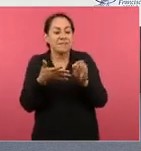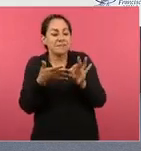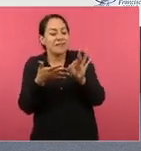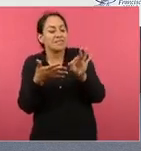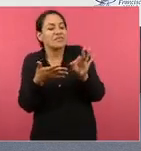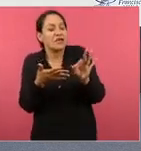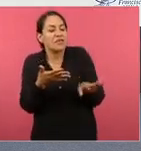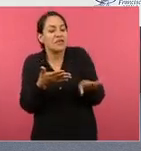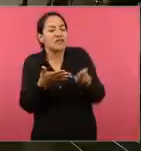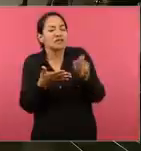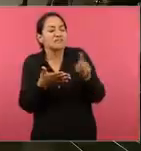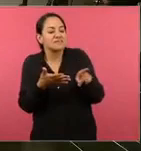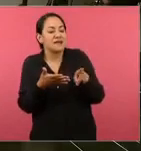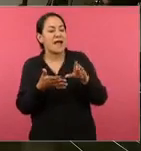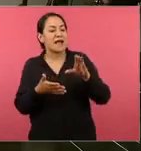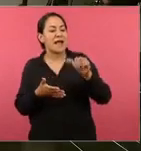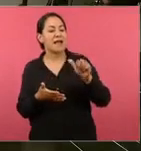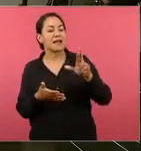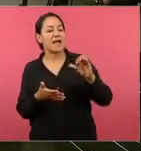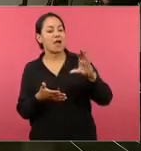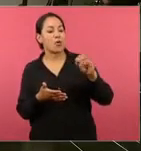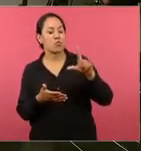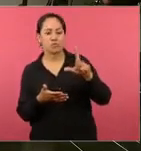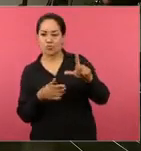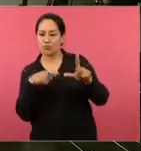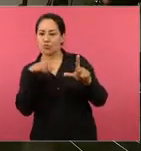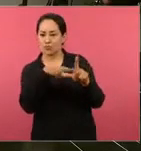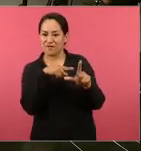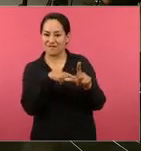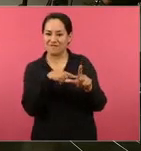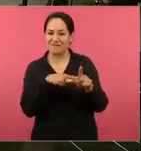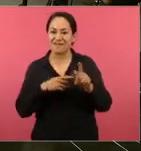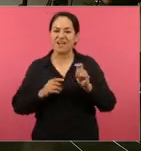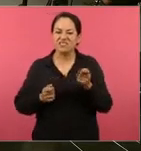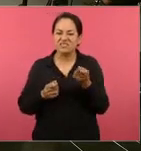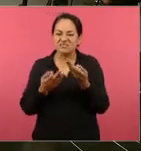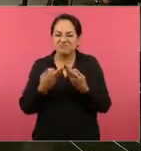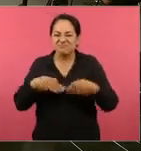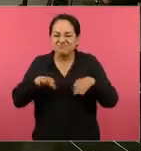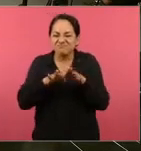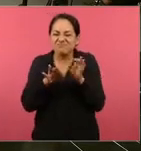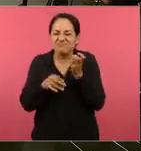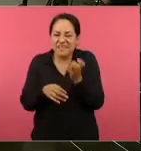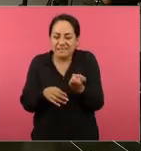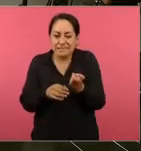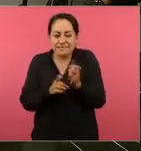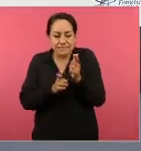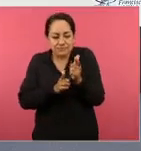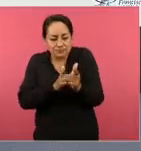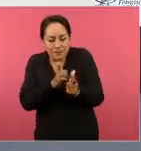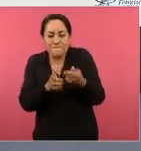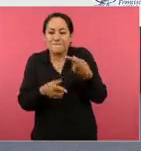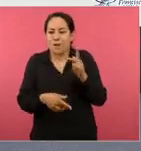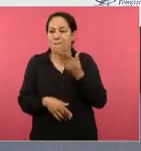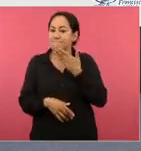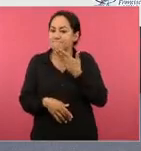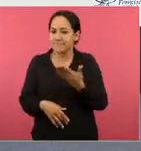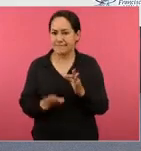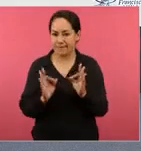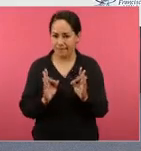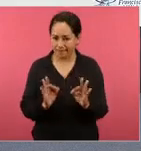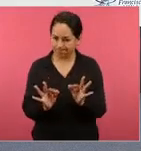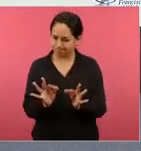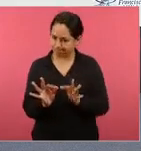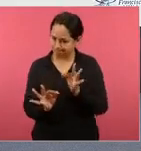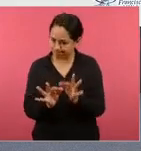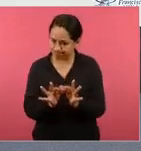pedagogía esta que tiene que ver con procesos mucho más lentos pero efectivos. Ojo. El otro asunto es